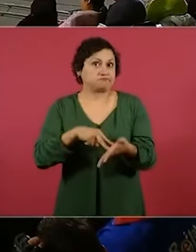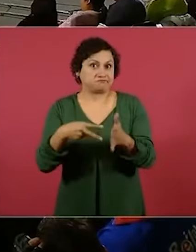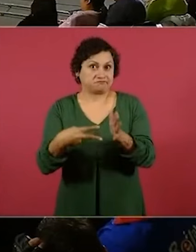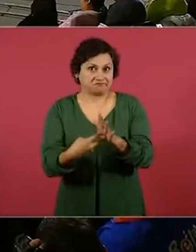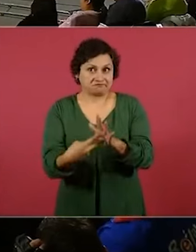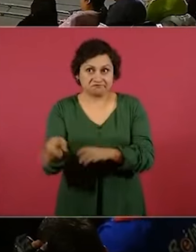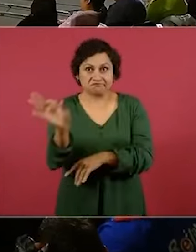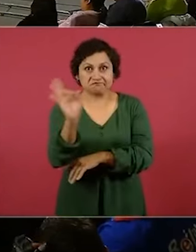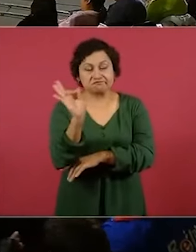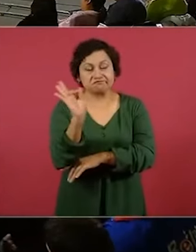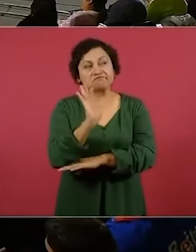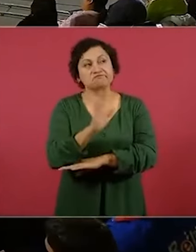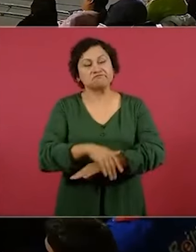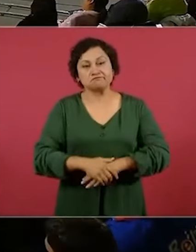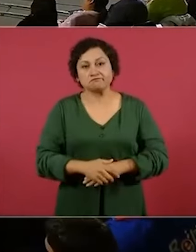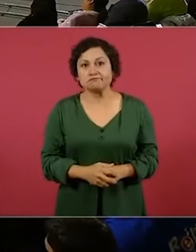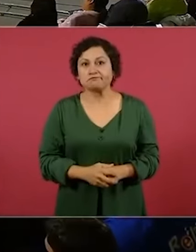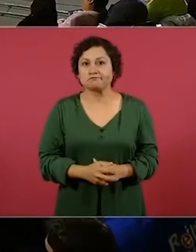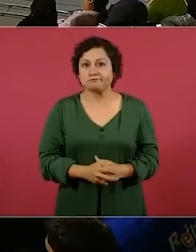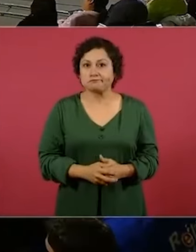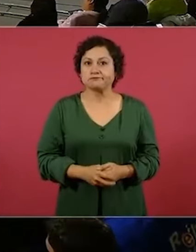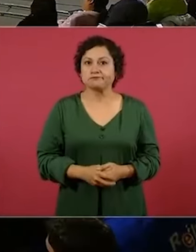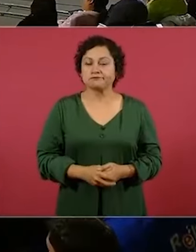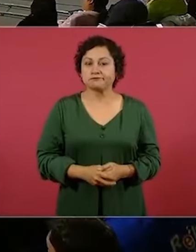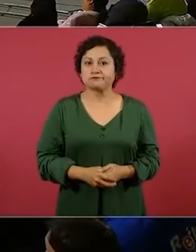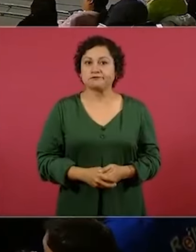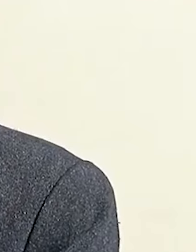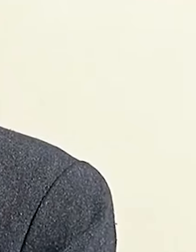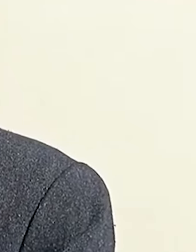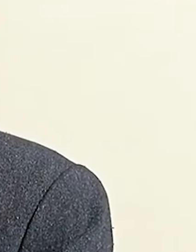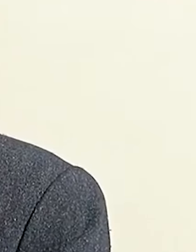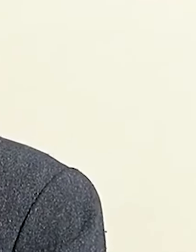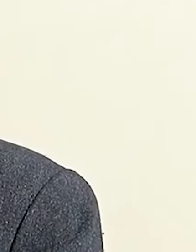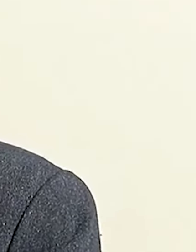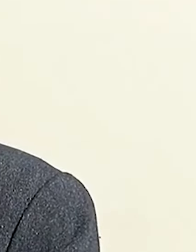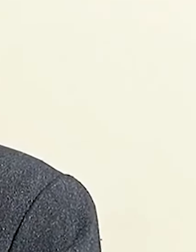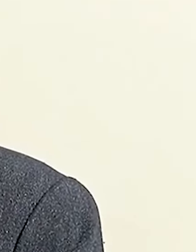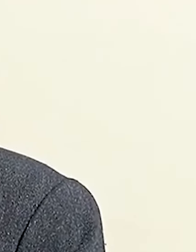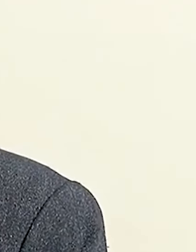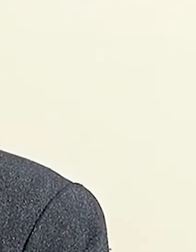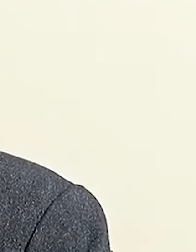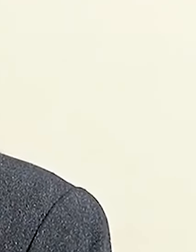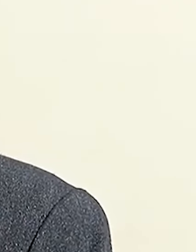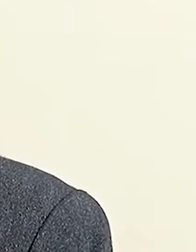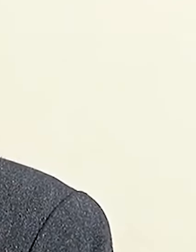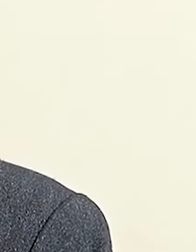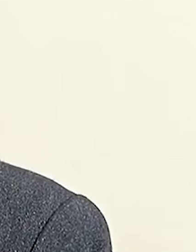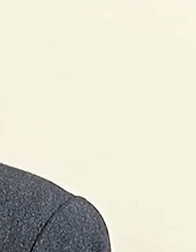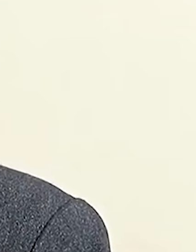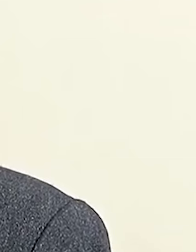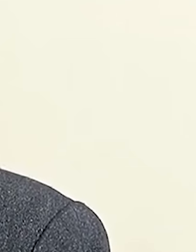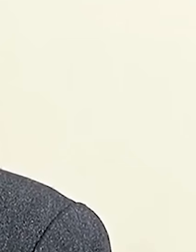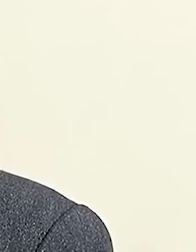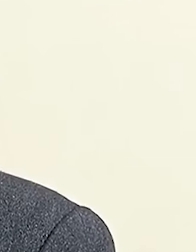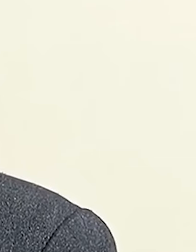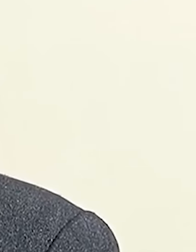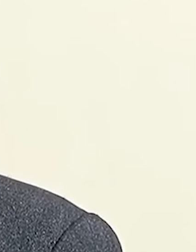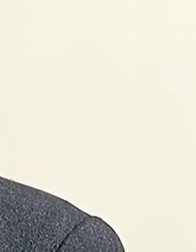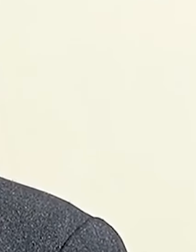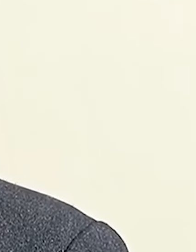Felipe Calderón al cuestionarlos sobre qué hicieron con los excedentes petroleros. Al final de su conferencia, vino un video con una versión de La Paloma,